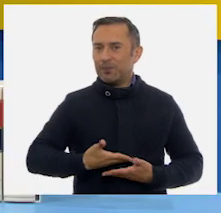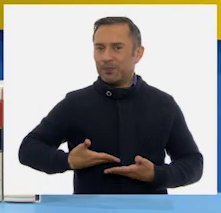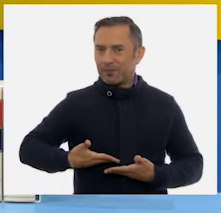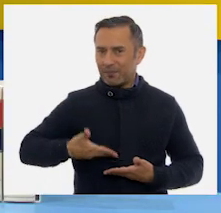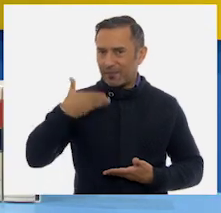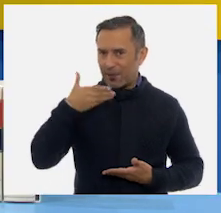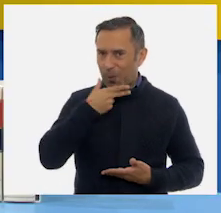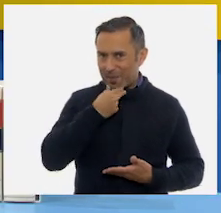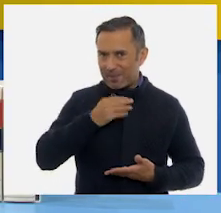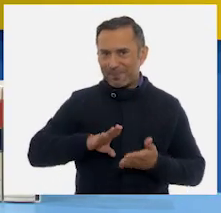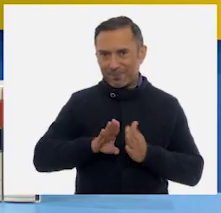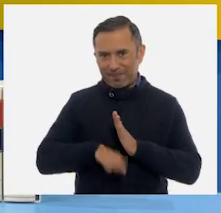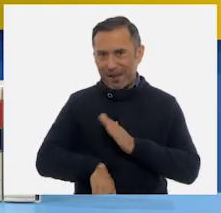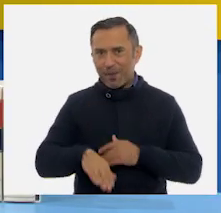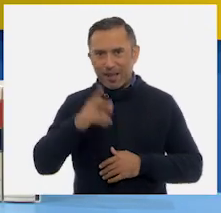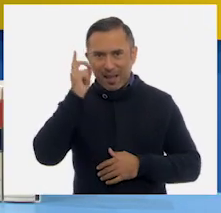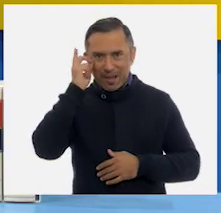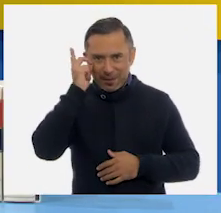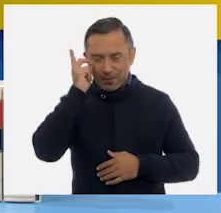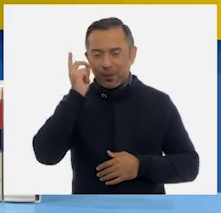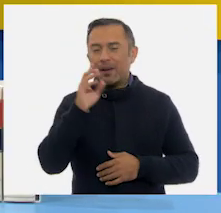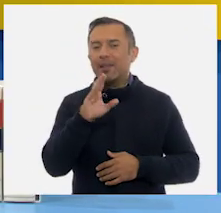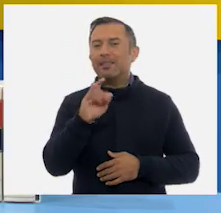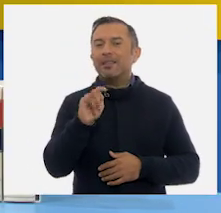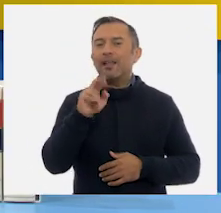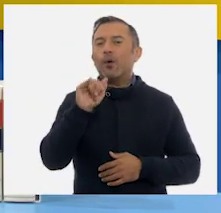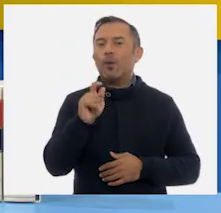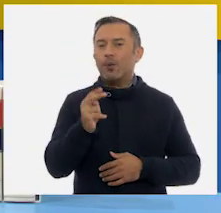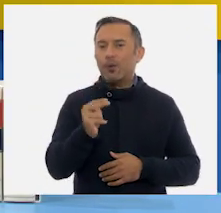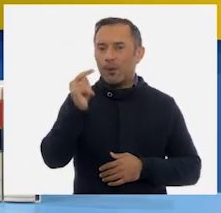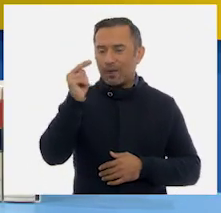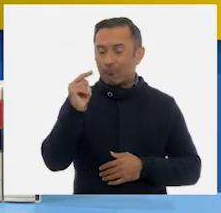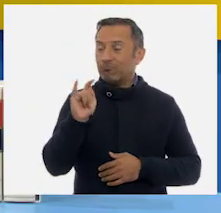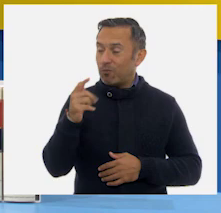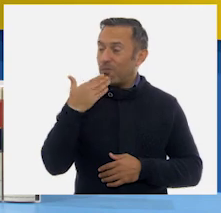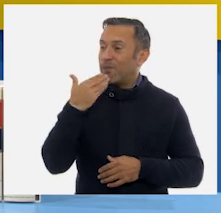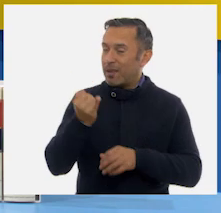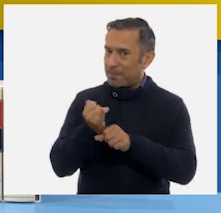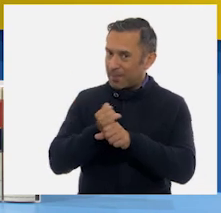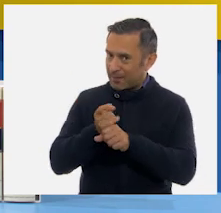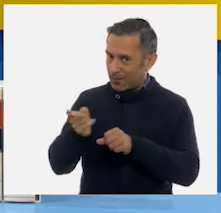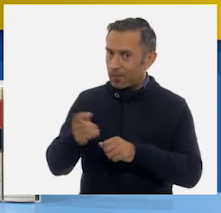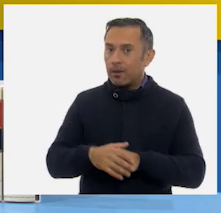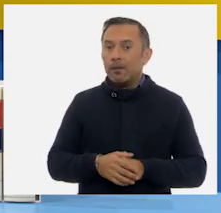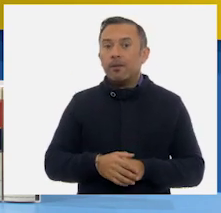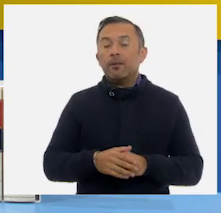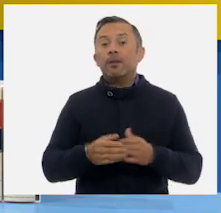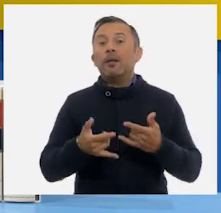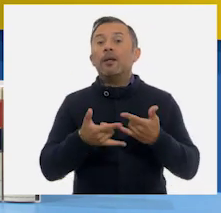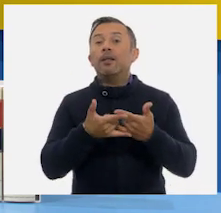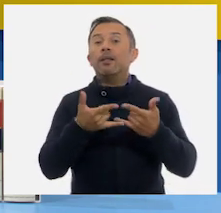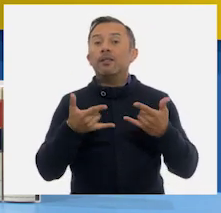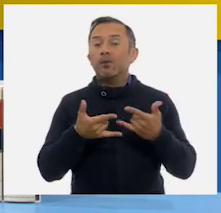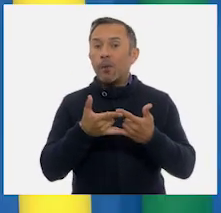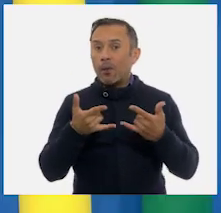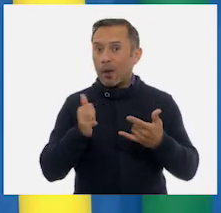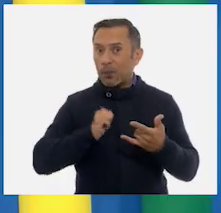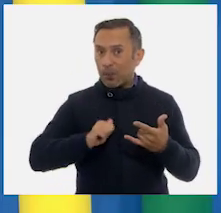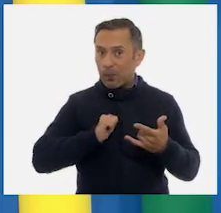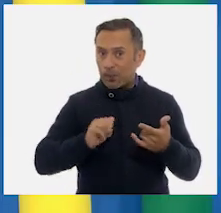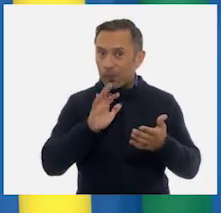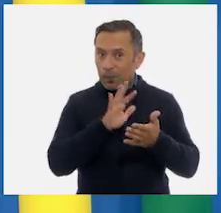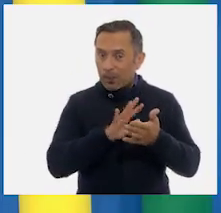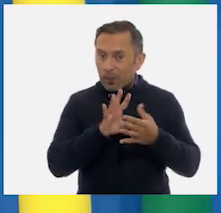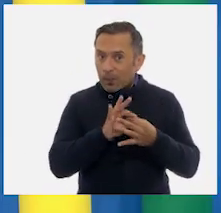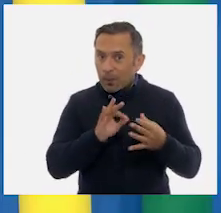veo, investigaste por tu cuenta, lo cual me alegra bastante. Los lectores de nuestro relato histórico serán los beneficiados.